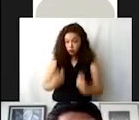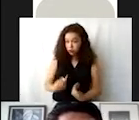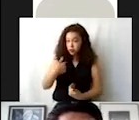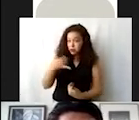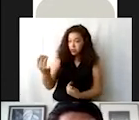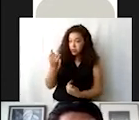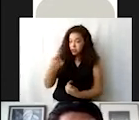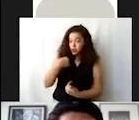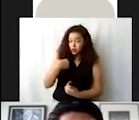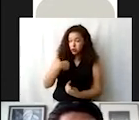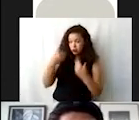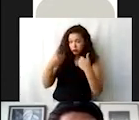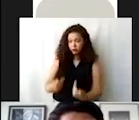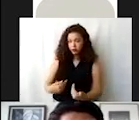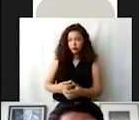nos vamos a